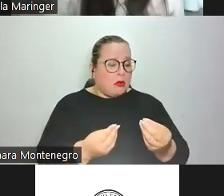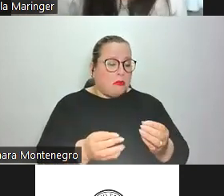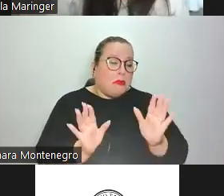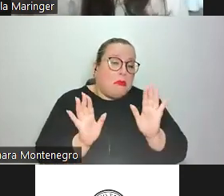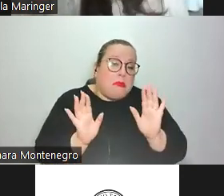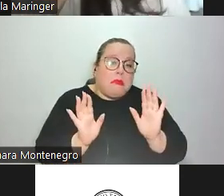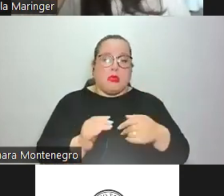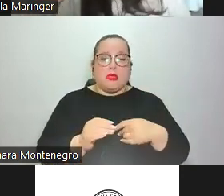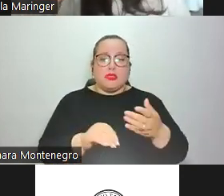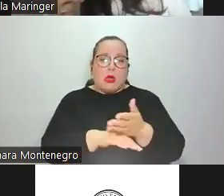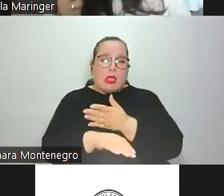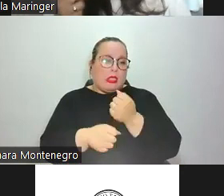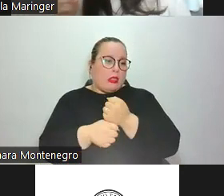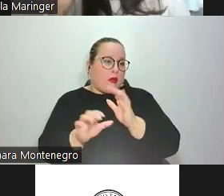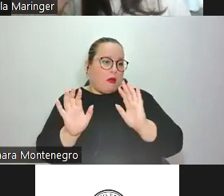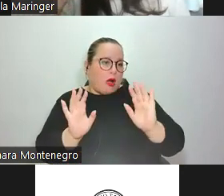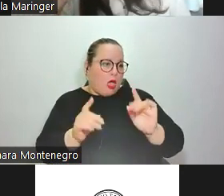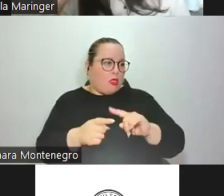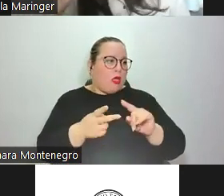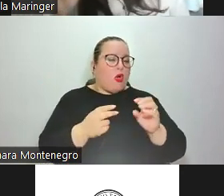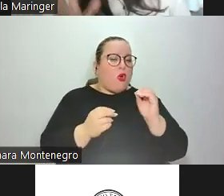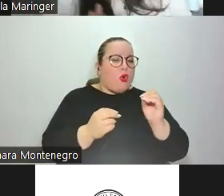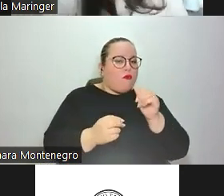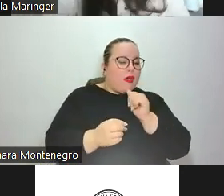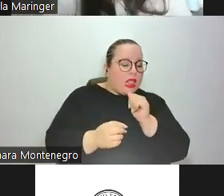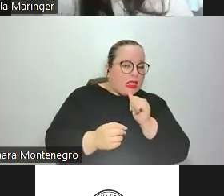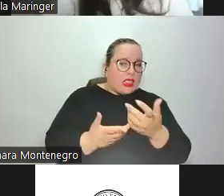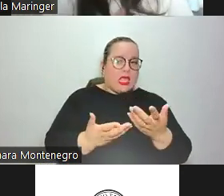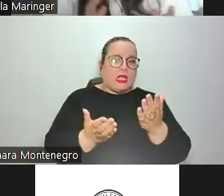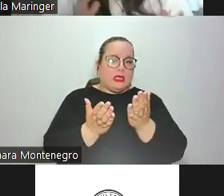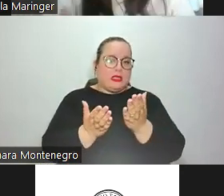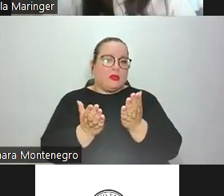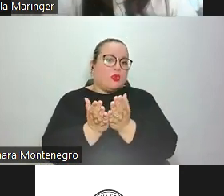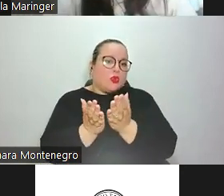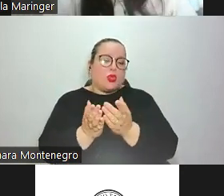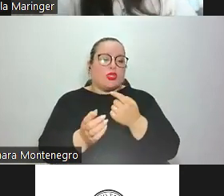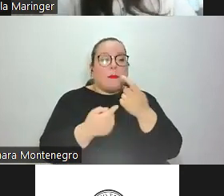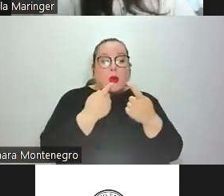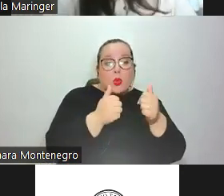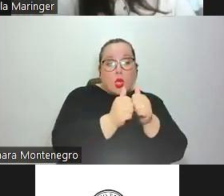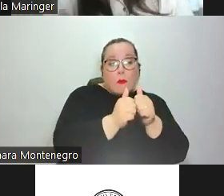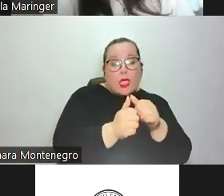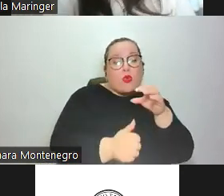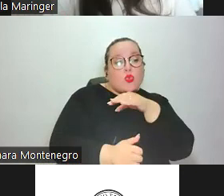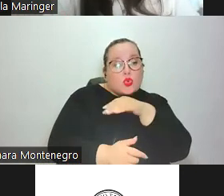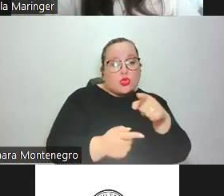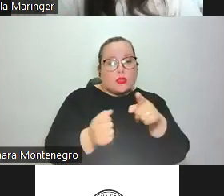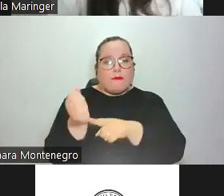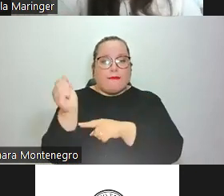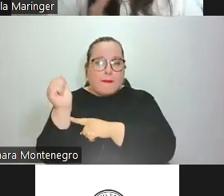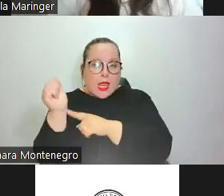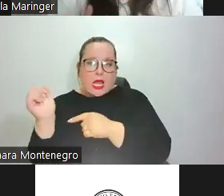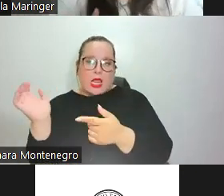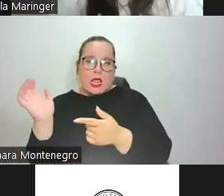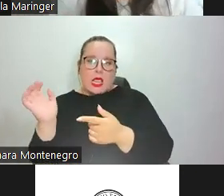ha trabajado aún. Entonces uno, a ver, empieza a preguntarle a tus compañeros de curso, a tu familia,